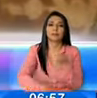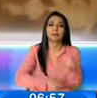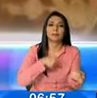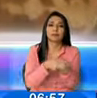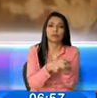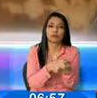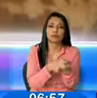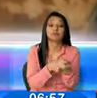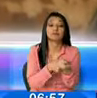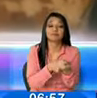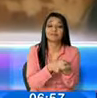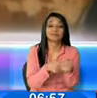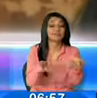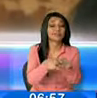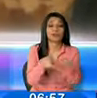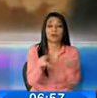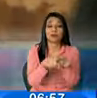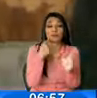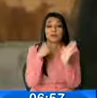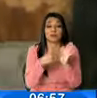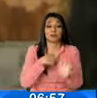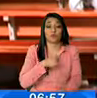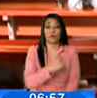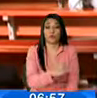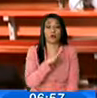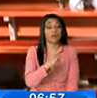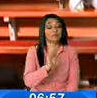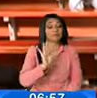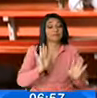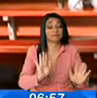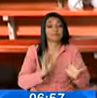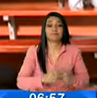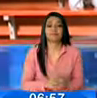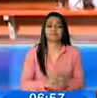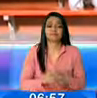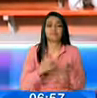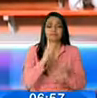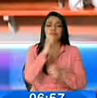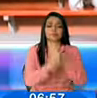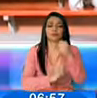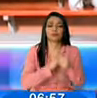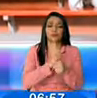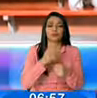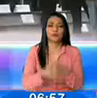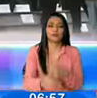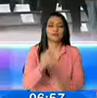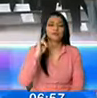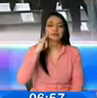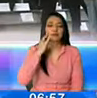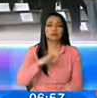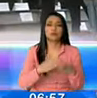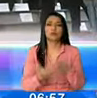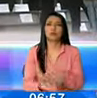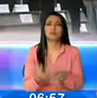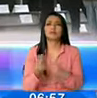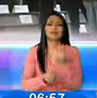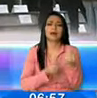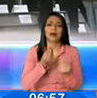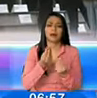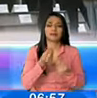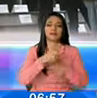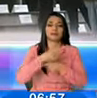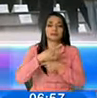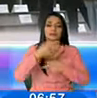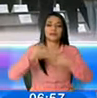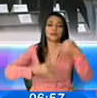están lejos de vivir una situación como la que he vivido yo. Al conmemorarse un año del fallecimiento de la menor, se realizó un plantón a las